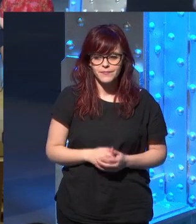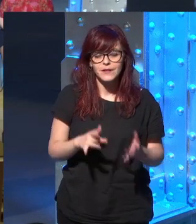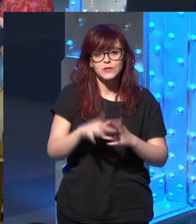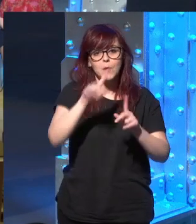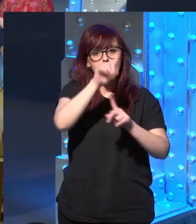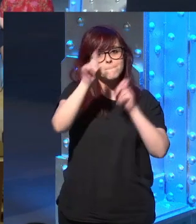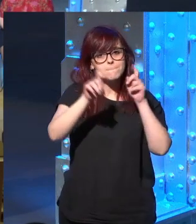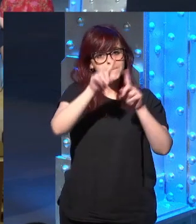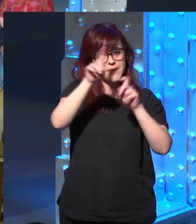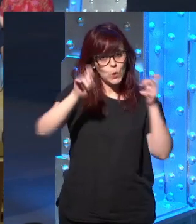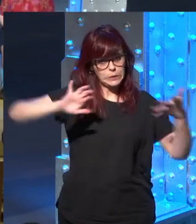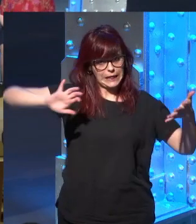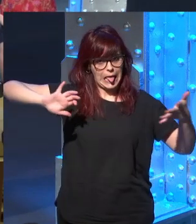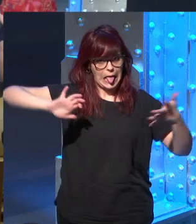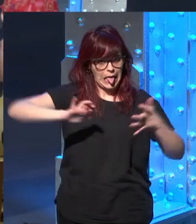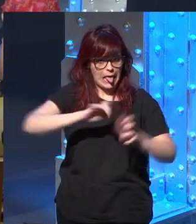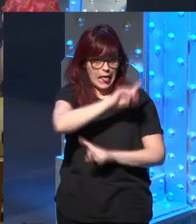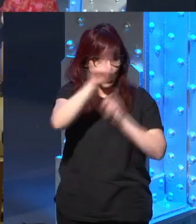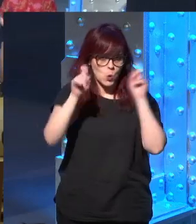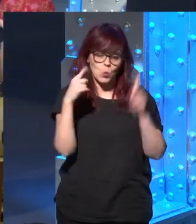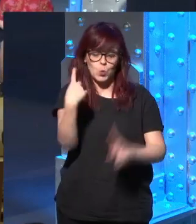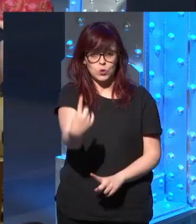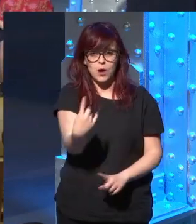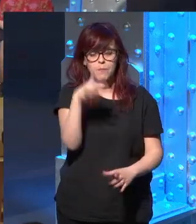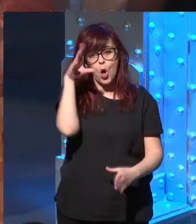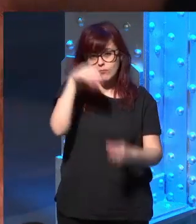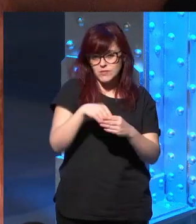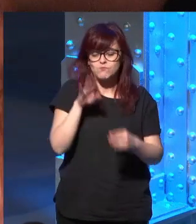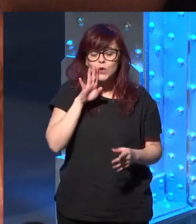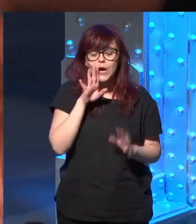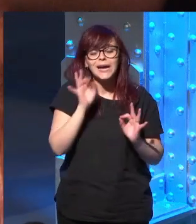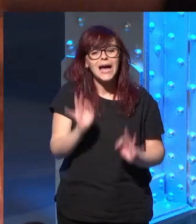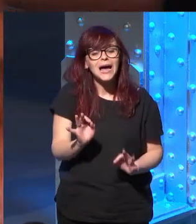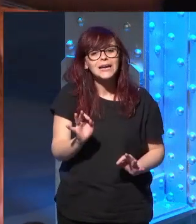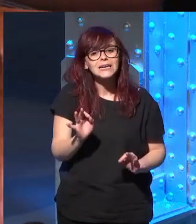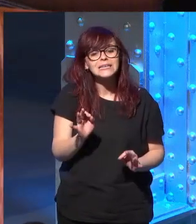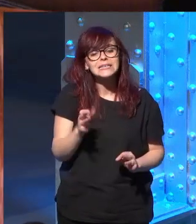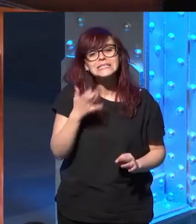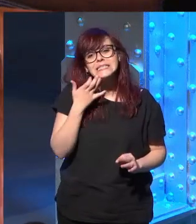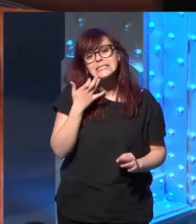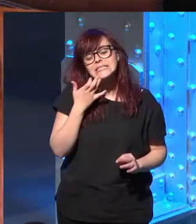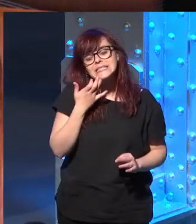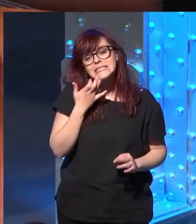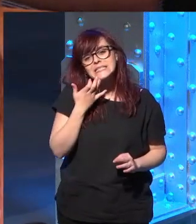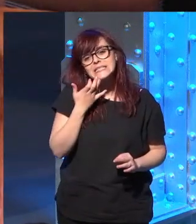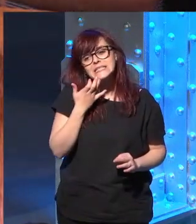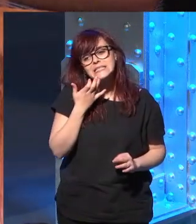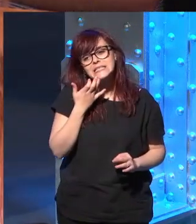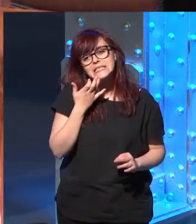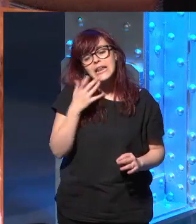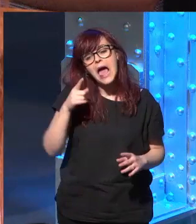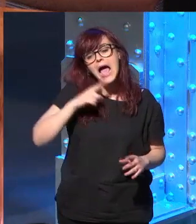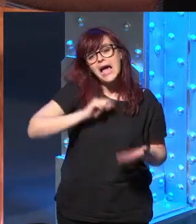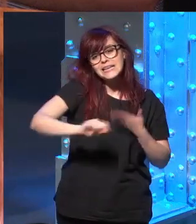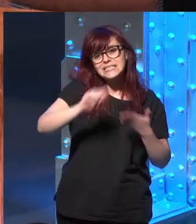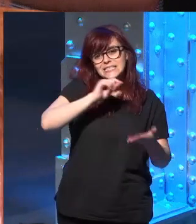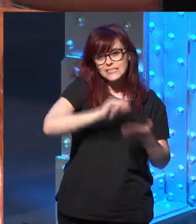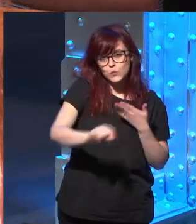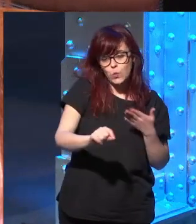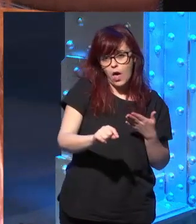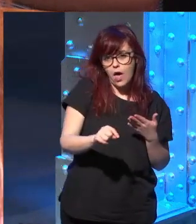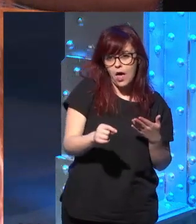tres preguntas condensadas en una porque prácticamente viene a decir lo mismo y son que si tiene valor la escritura si no